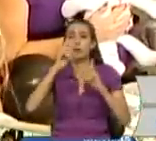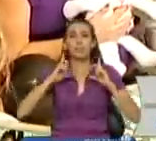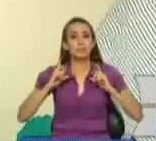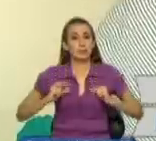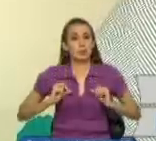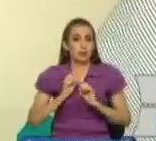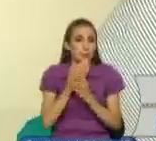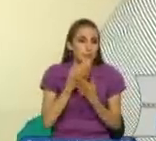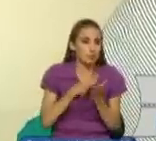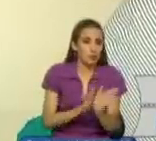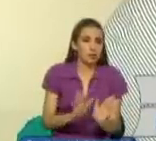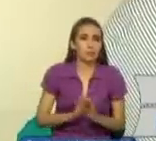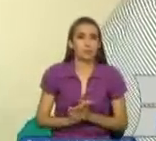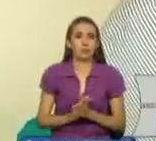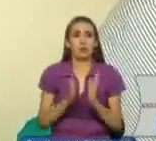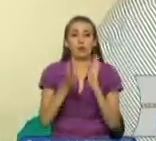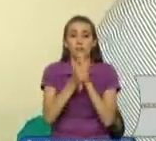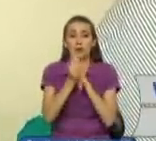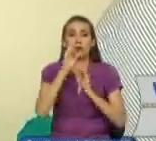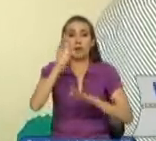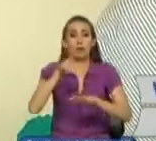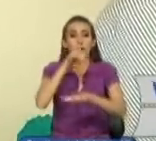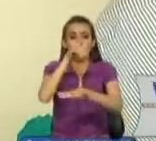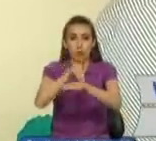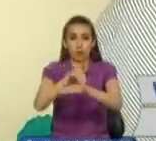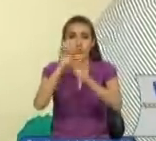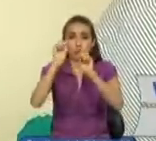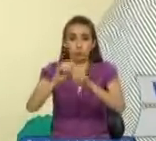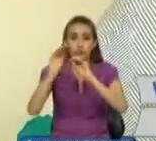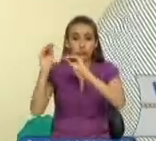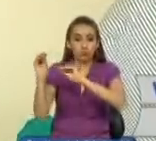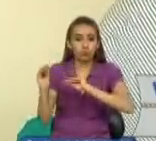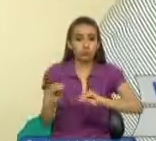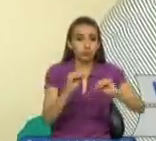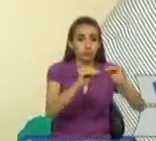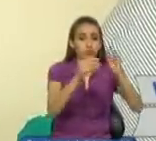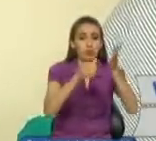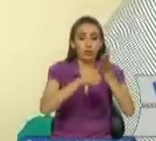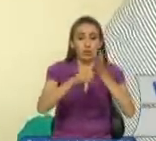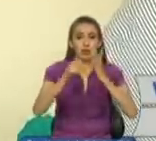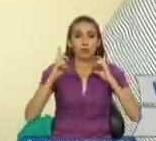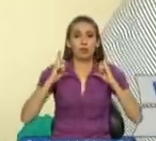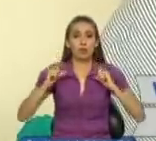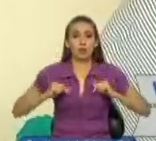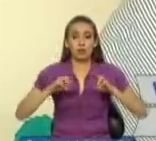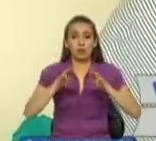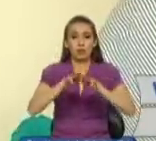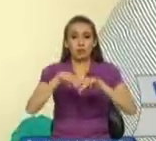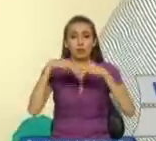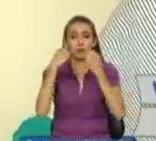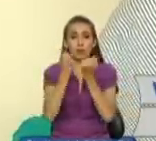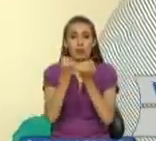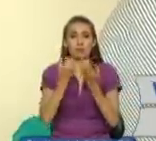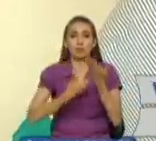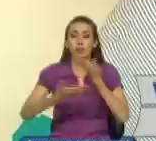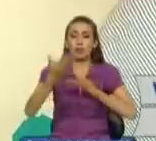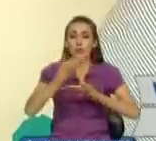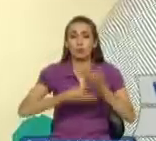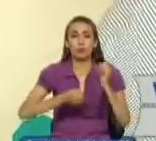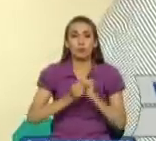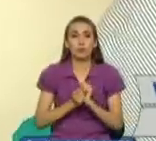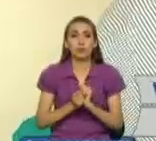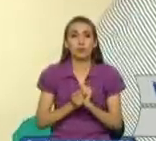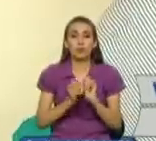saludable son realizadas por nutriólogos del Ministerio de salud pública y del M coordinadoras del mes realizamos el